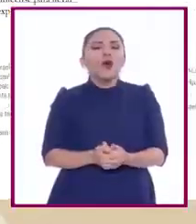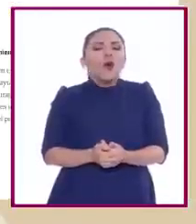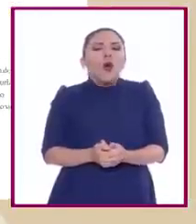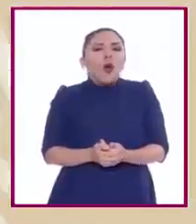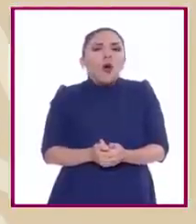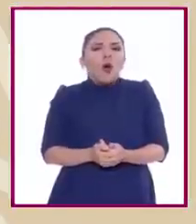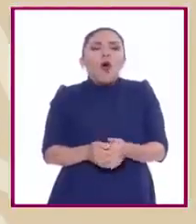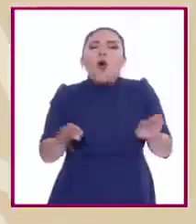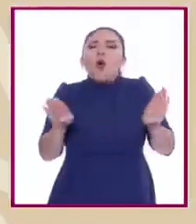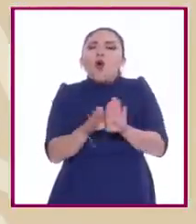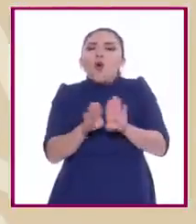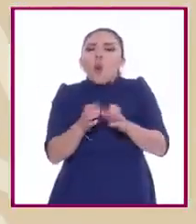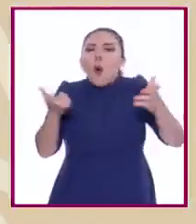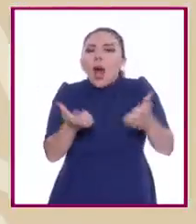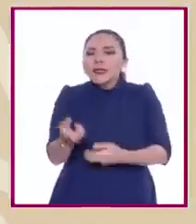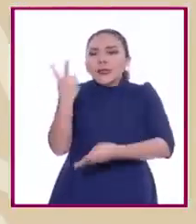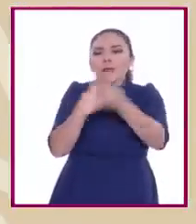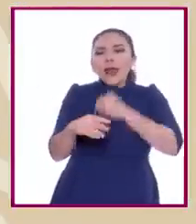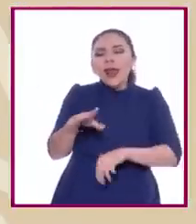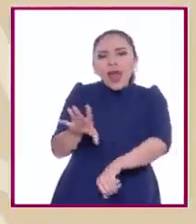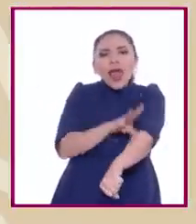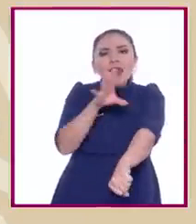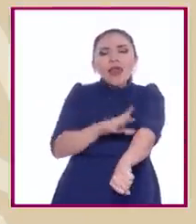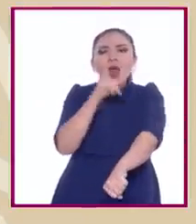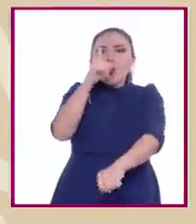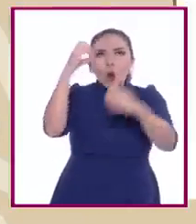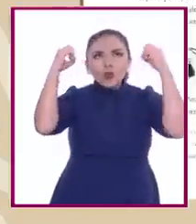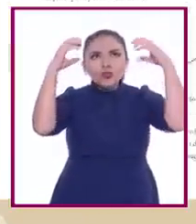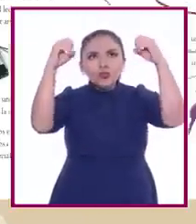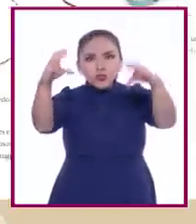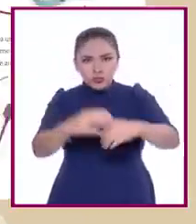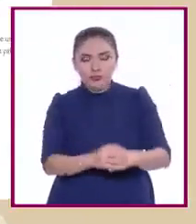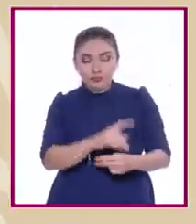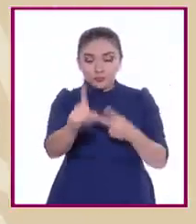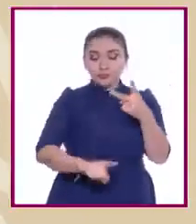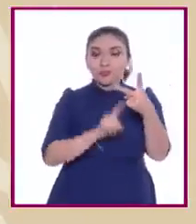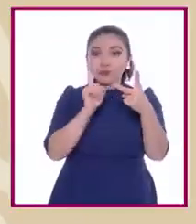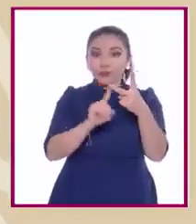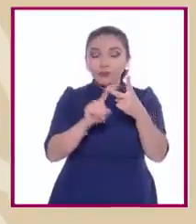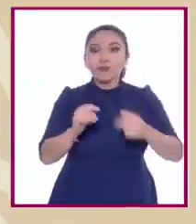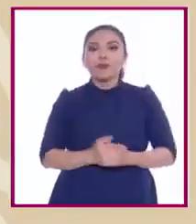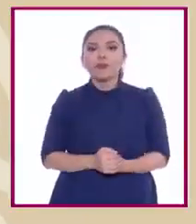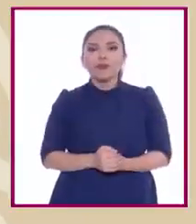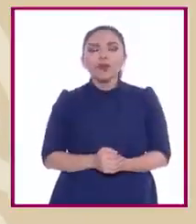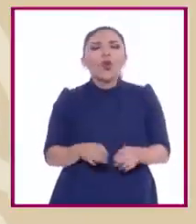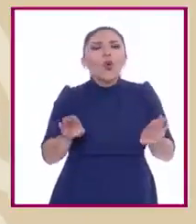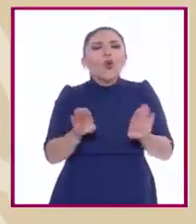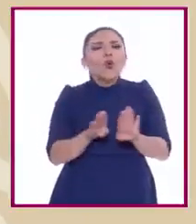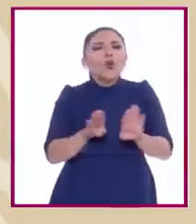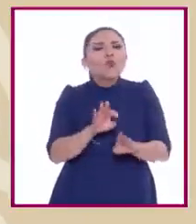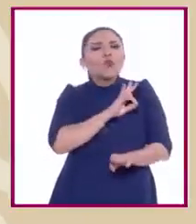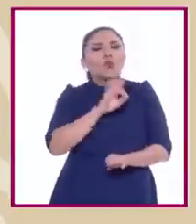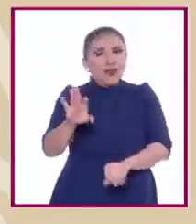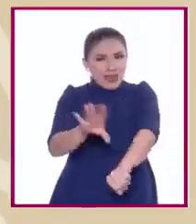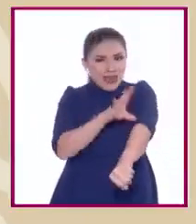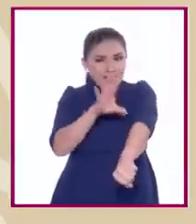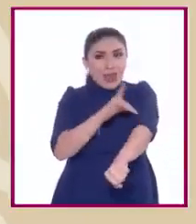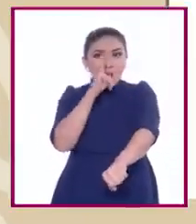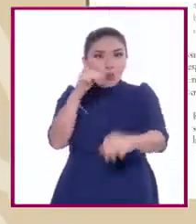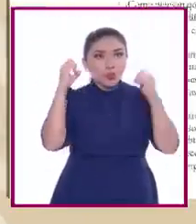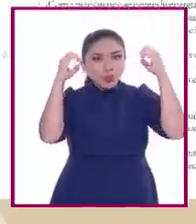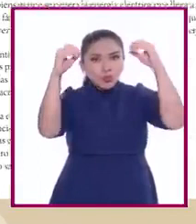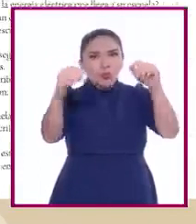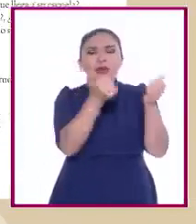que ver cómo generar o producir energía eléctrica. La segunda pregunta tiene que ver con cómo se transmite la